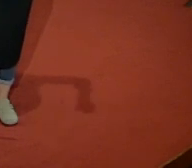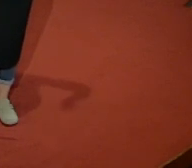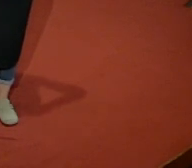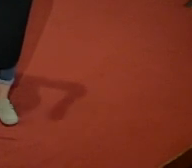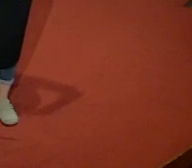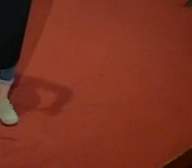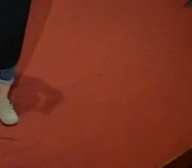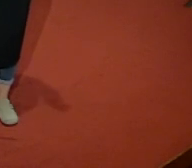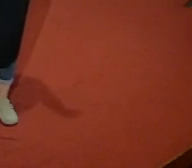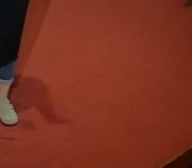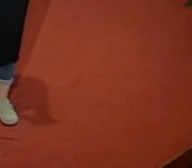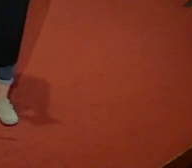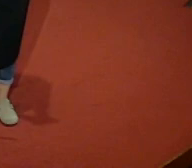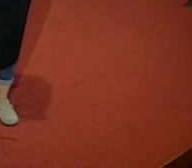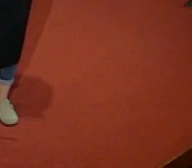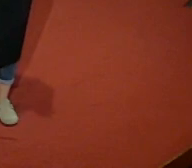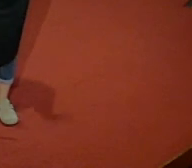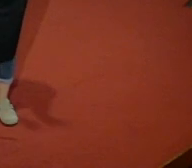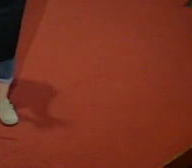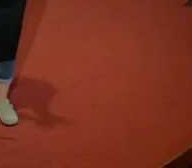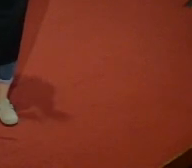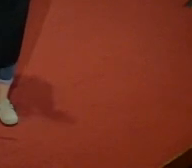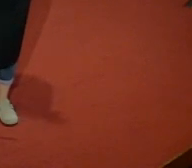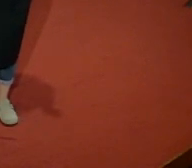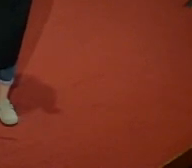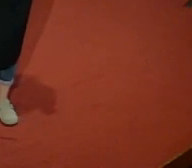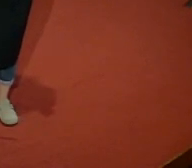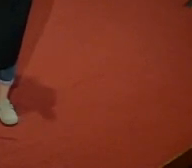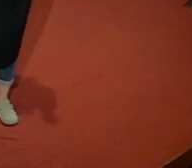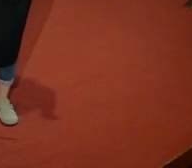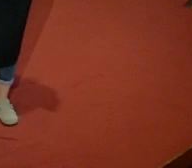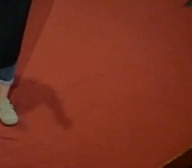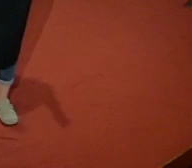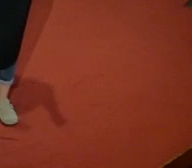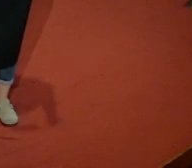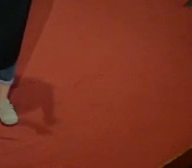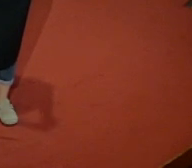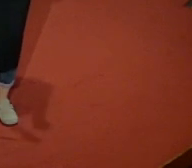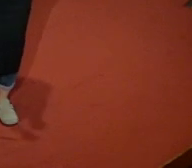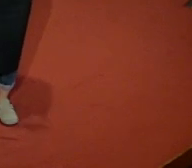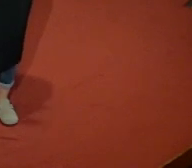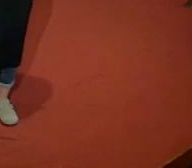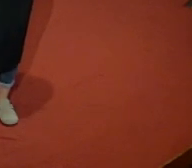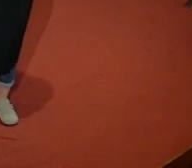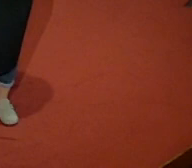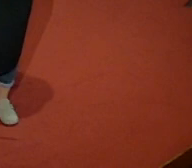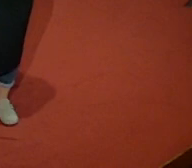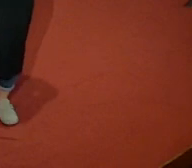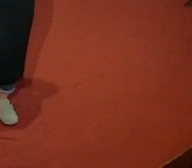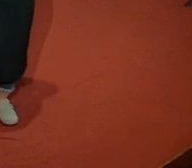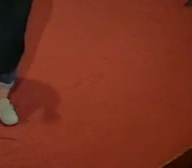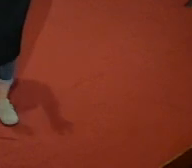reunían y se ponían a contarse historias y me contaron una que os quería contar a vosotros que a mí me hizo pensar mucho